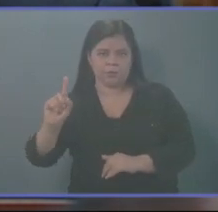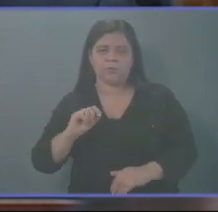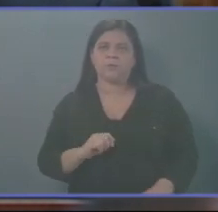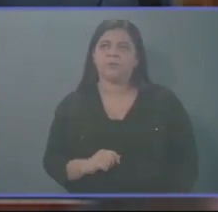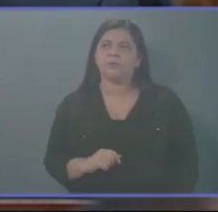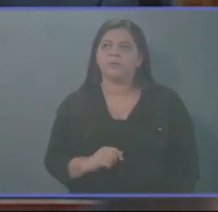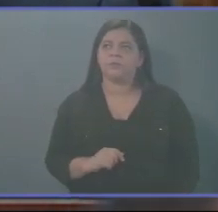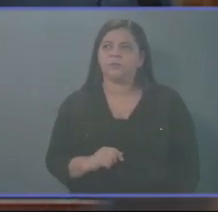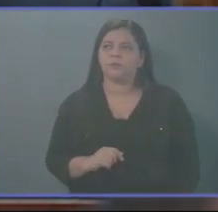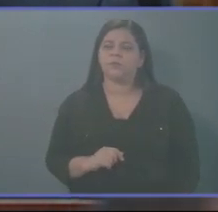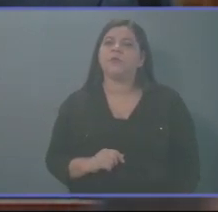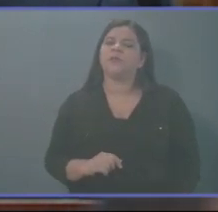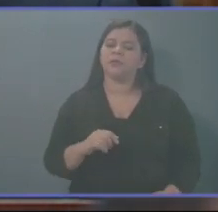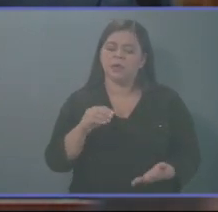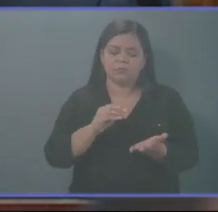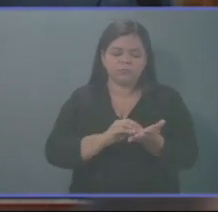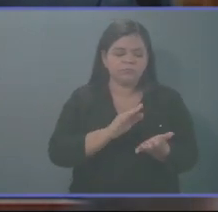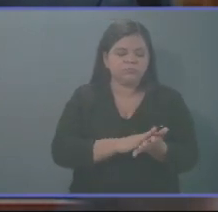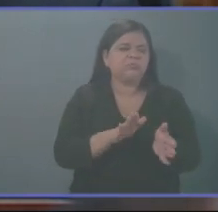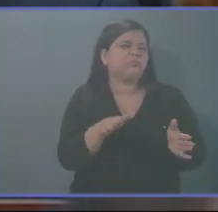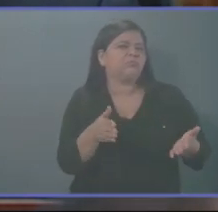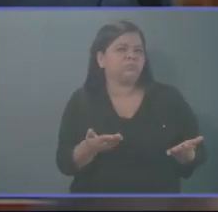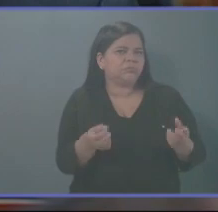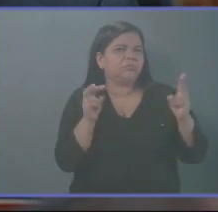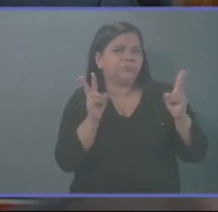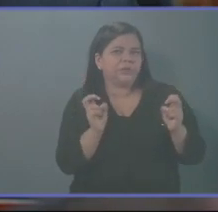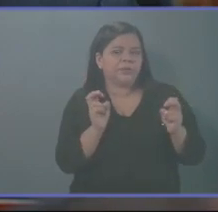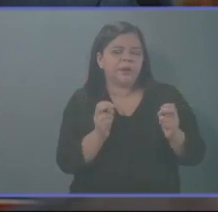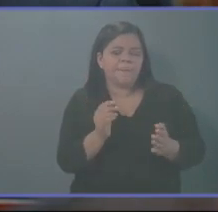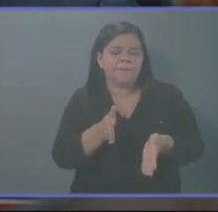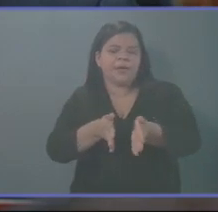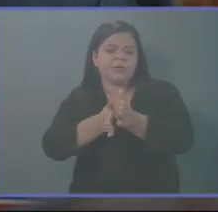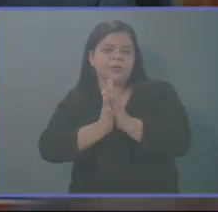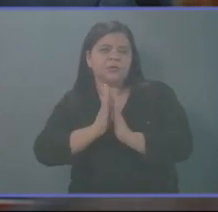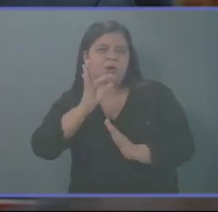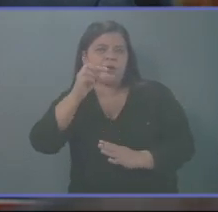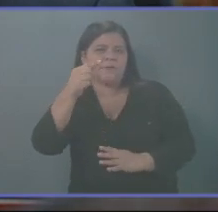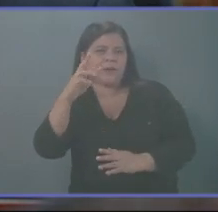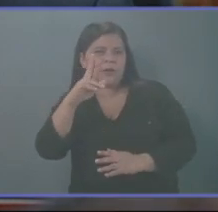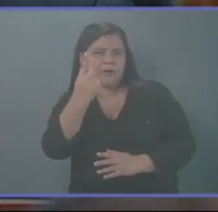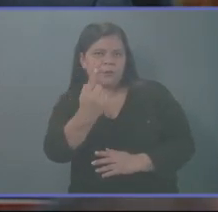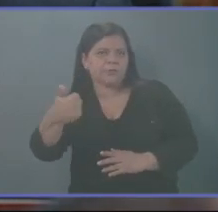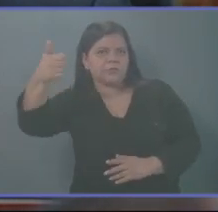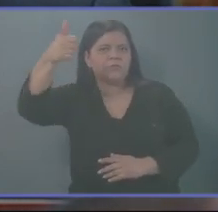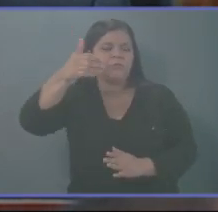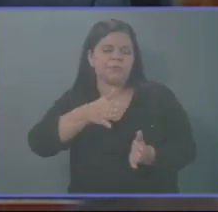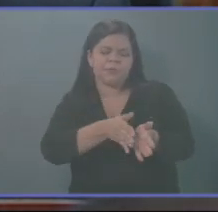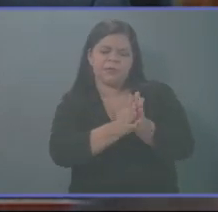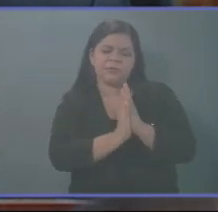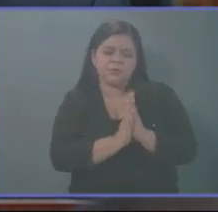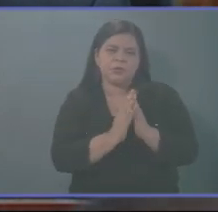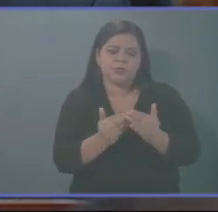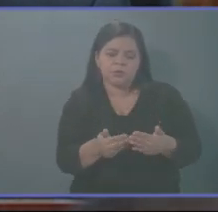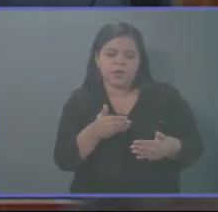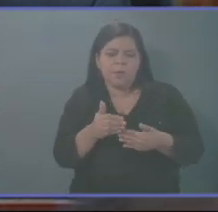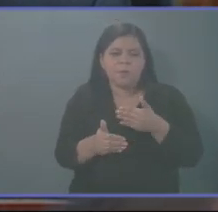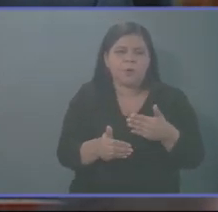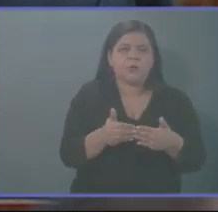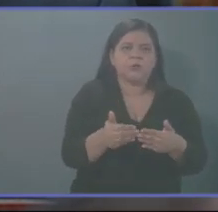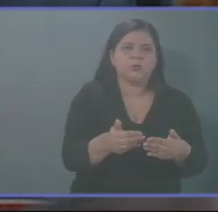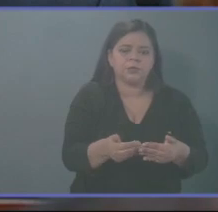1691-1-2020-1, que contiene solicitud del Fiscal General de la República formulando denuncia de antejuicio y petición de desafuero contra el